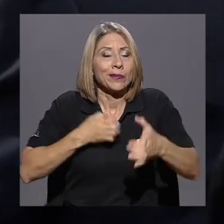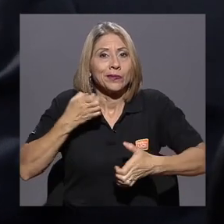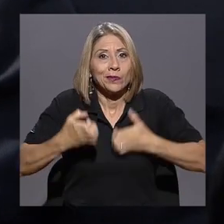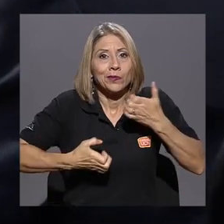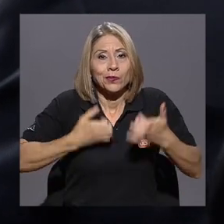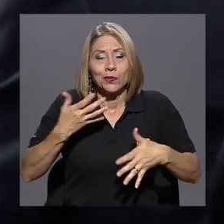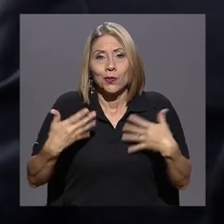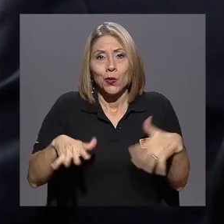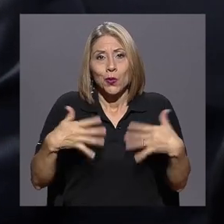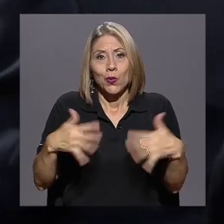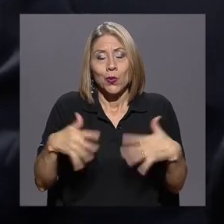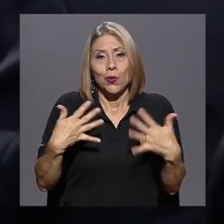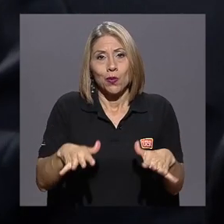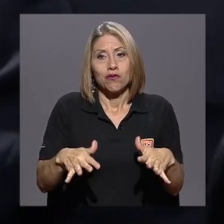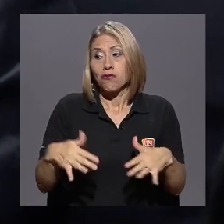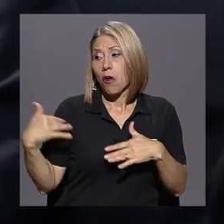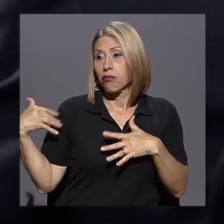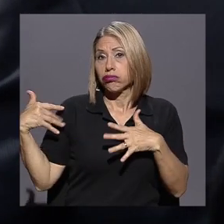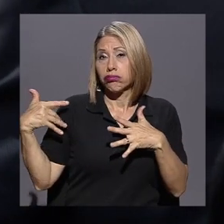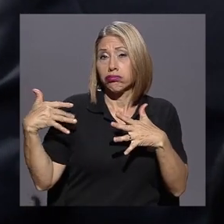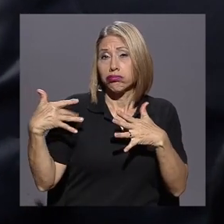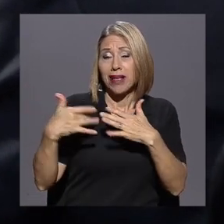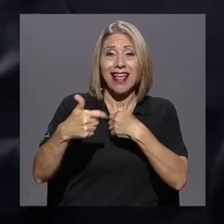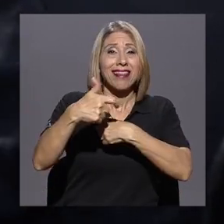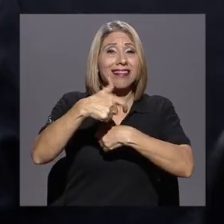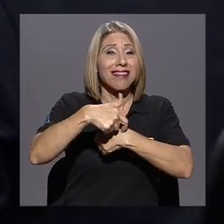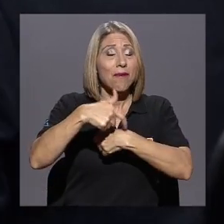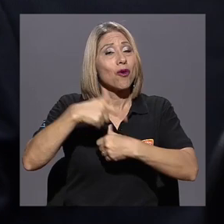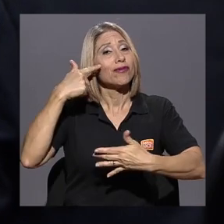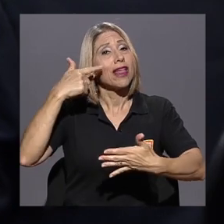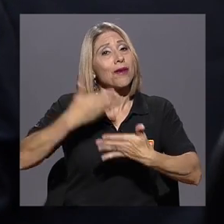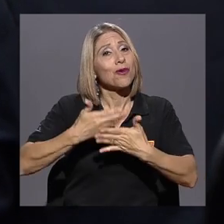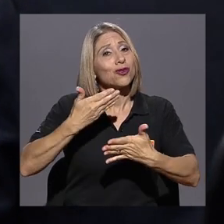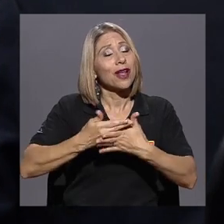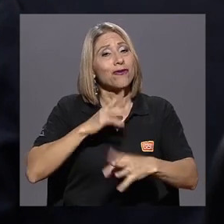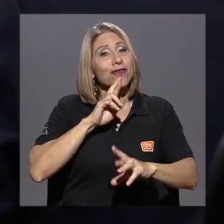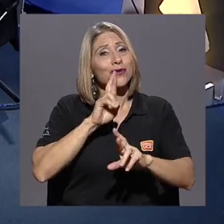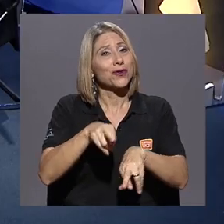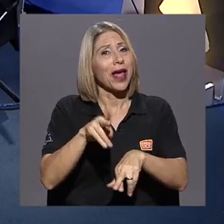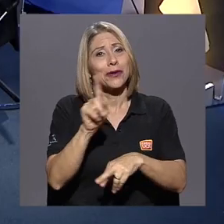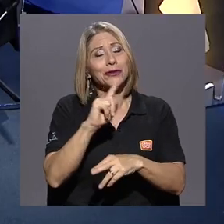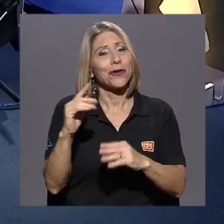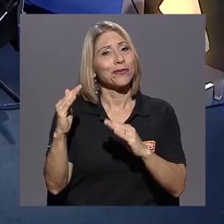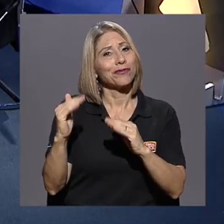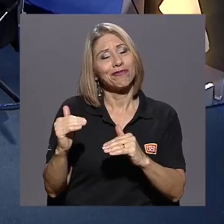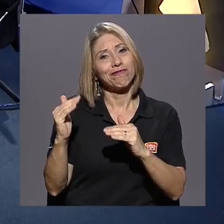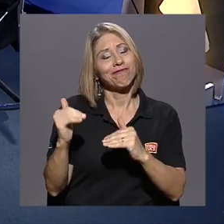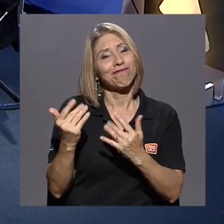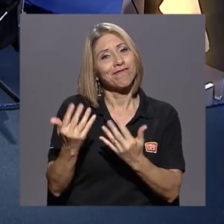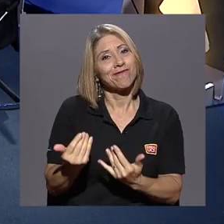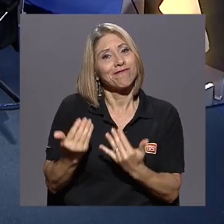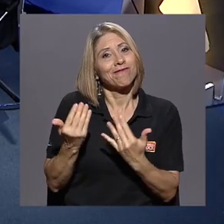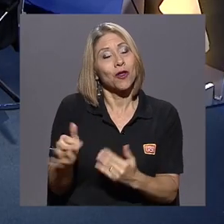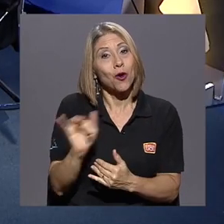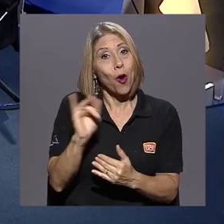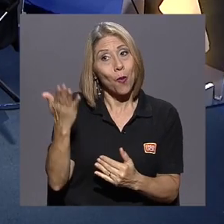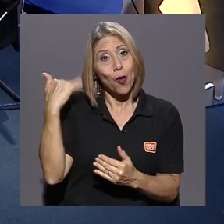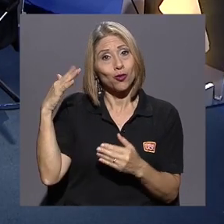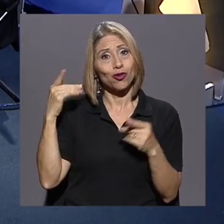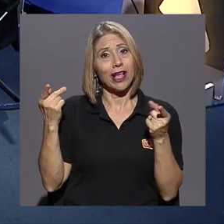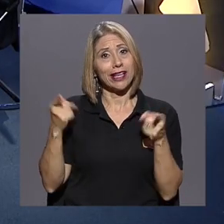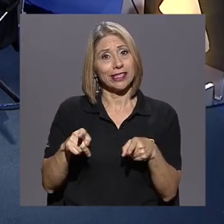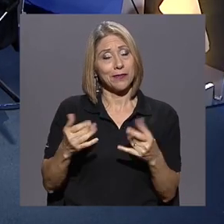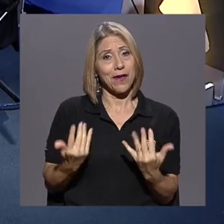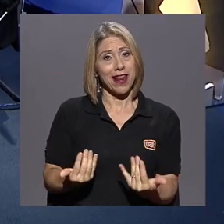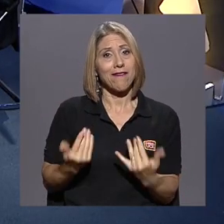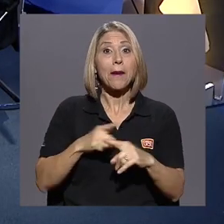El tiempo ha mostrado que los resultados no eran tan esperanzadores como se pensaba, sin duda alguna. Pero en ese momento